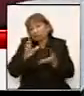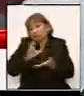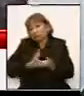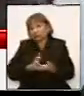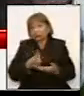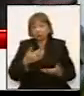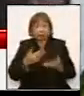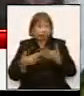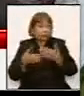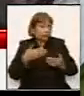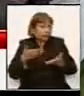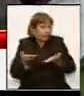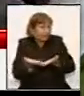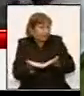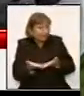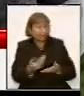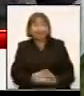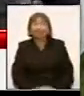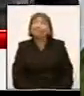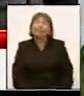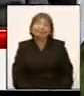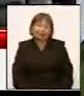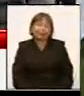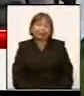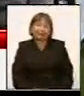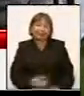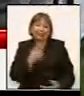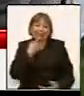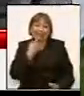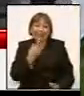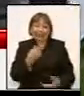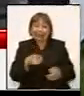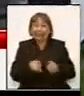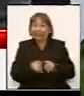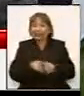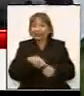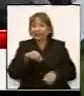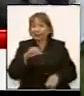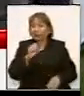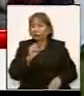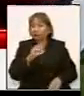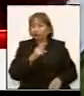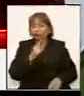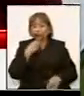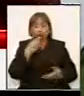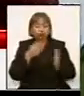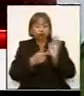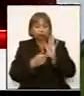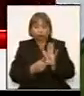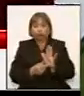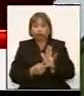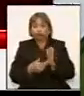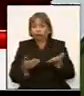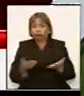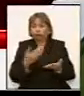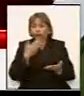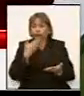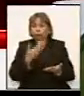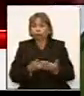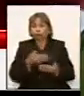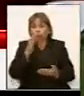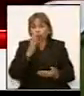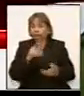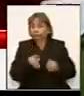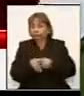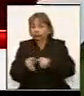pero dentro de ello, ha manifestado también el alcalde de Ciudad Paucas, donde dijo, no, estamos presentando un proyecto de ley, saludamos el proyecto de ley, pero